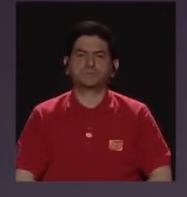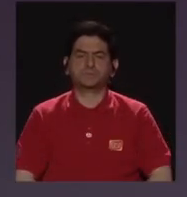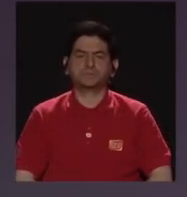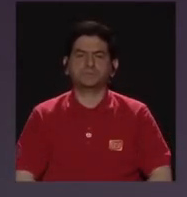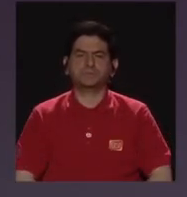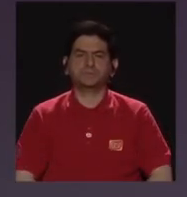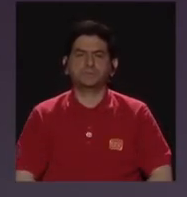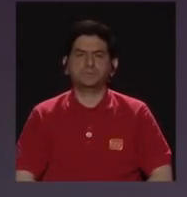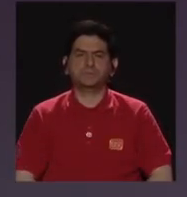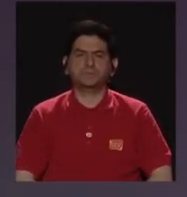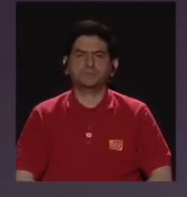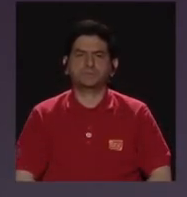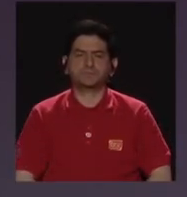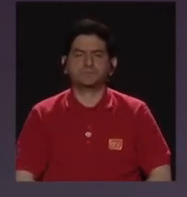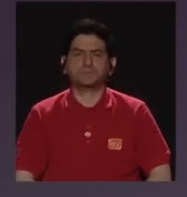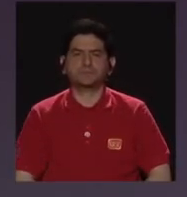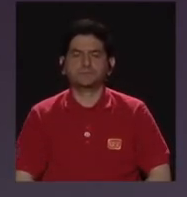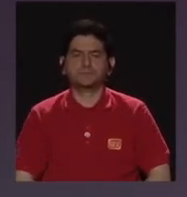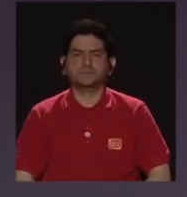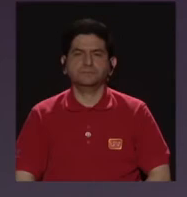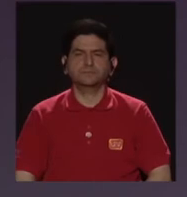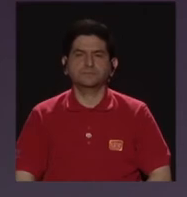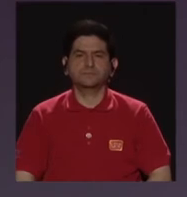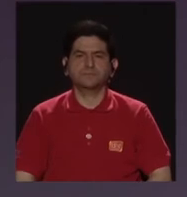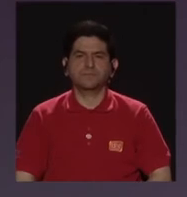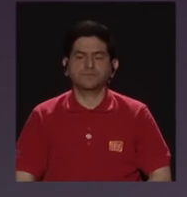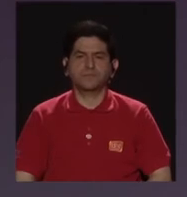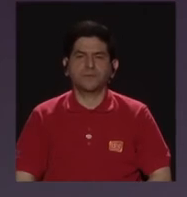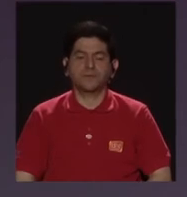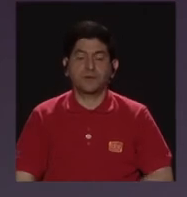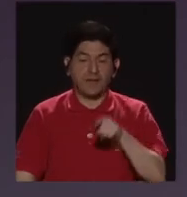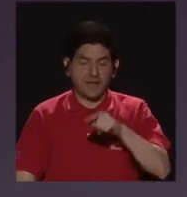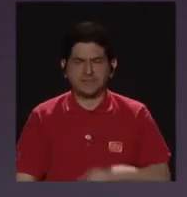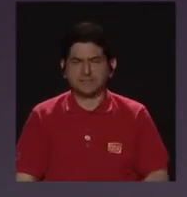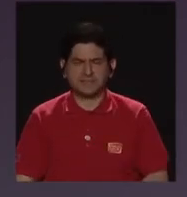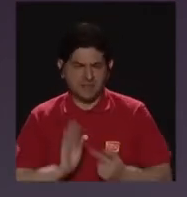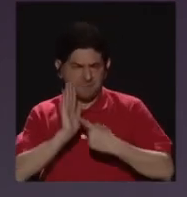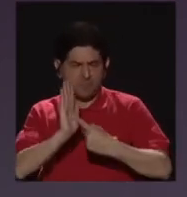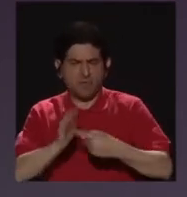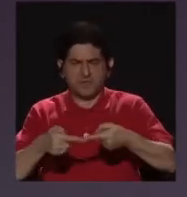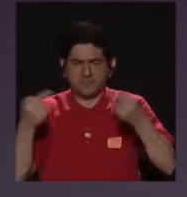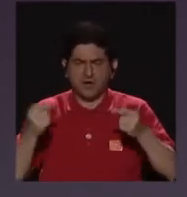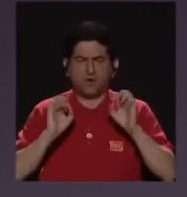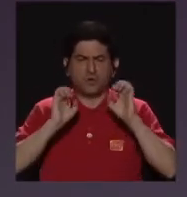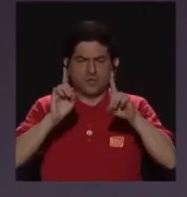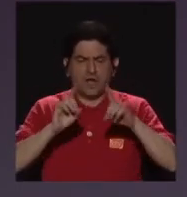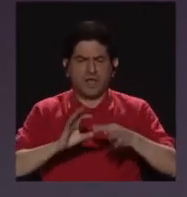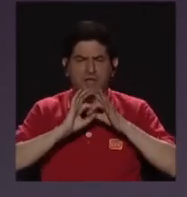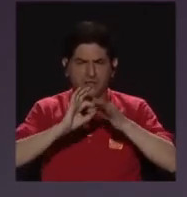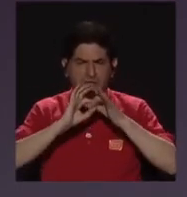y es que la manifestación contra la educación sexual es la evidencia